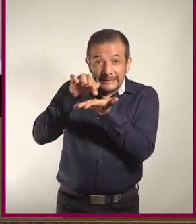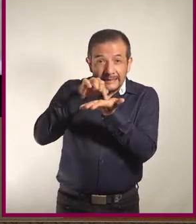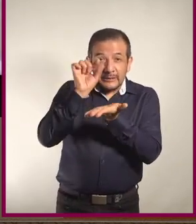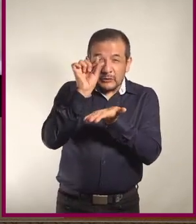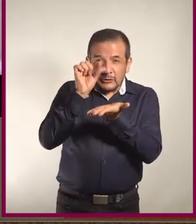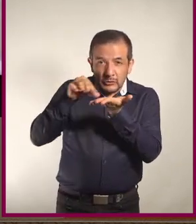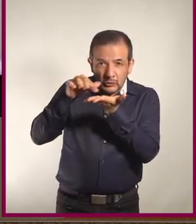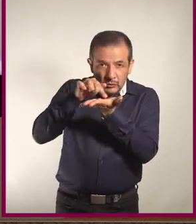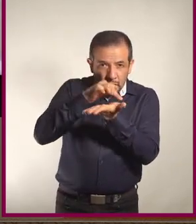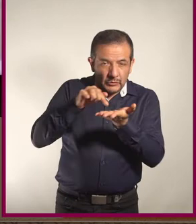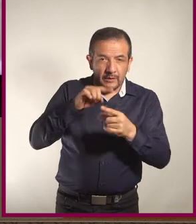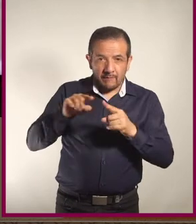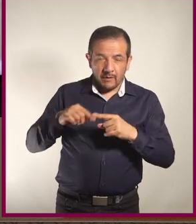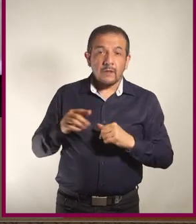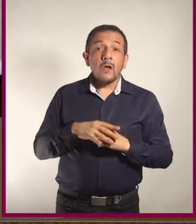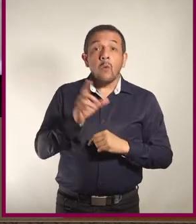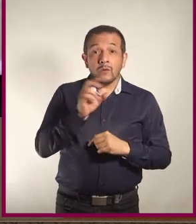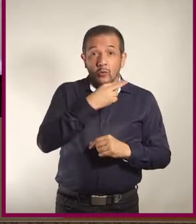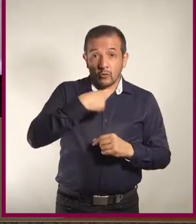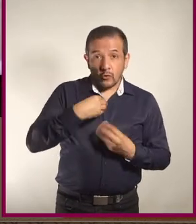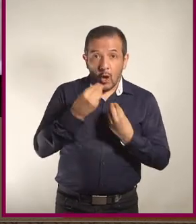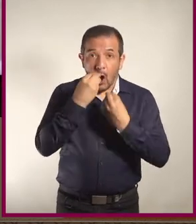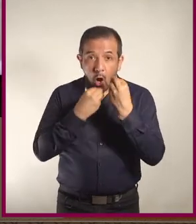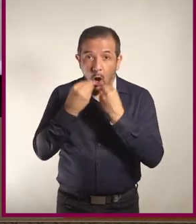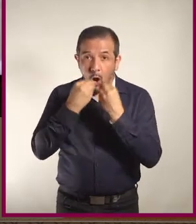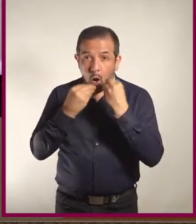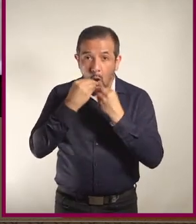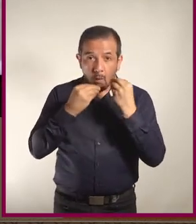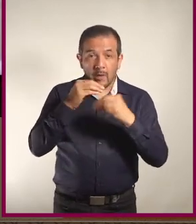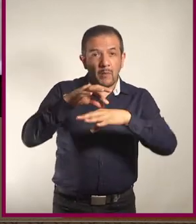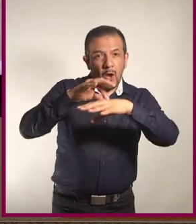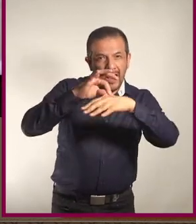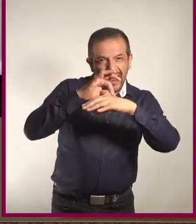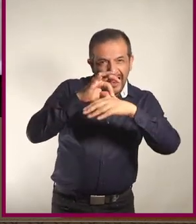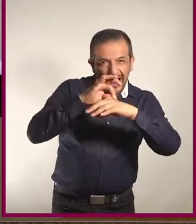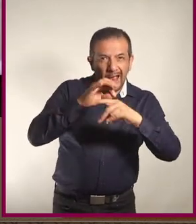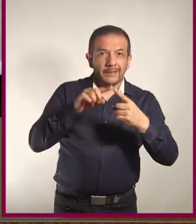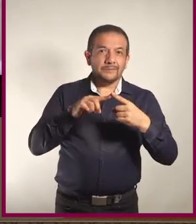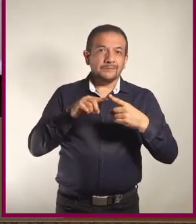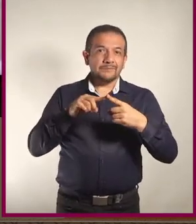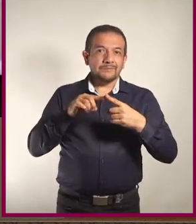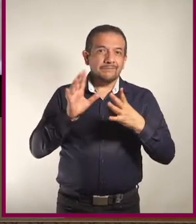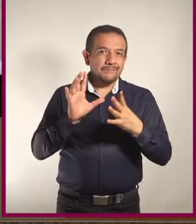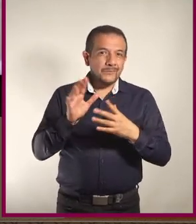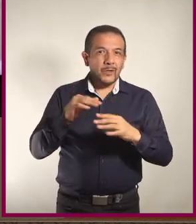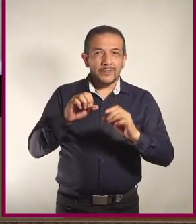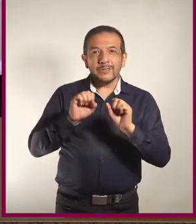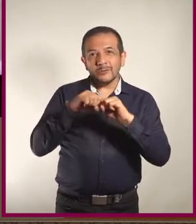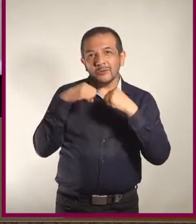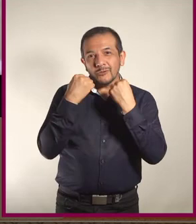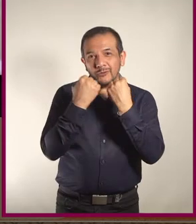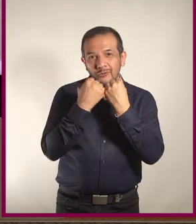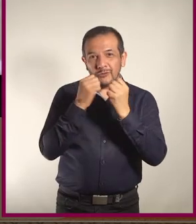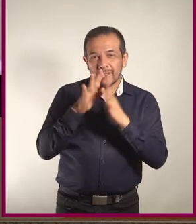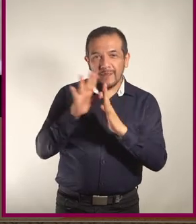comenté. De tal suerte que ahora que nosotros consumimos una gran cantidad de carne, sobre todo